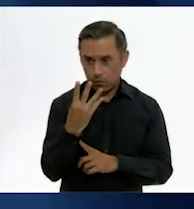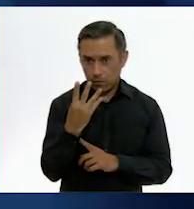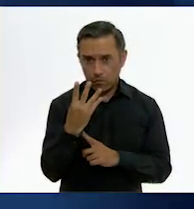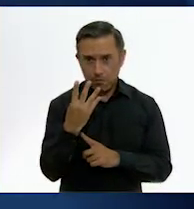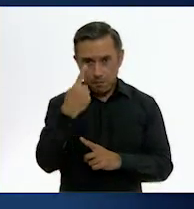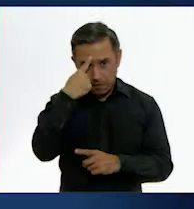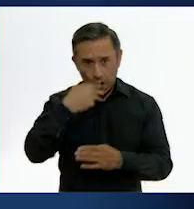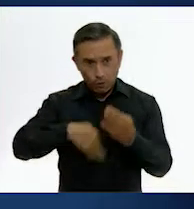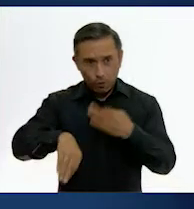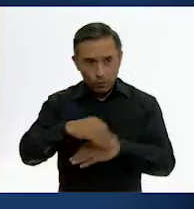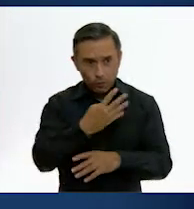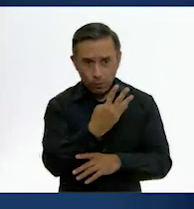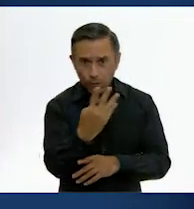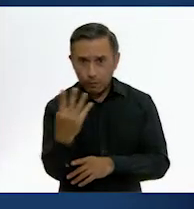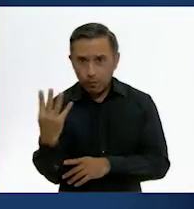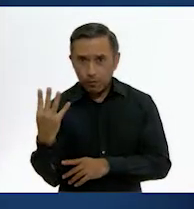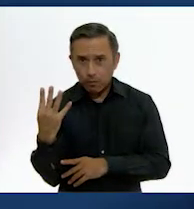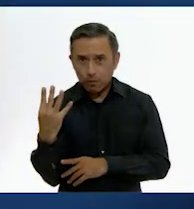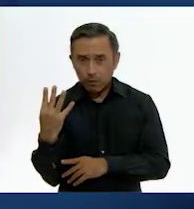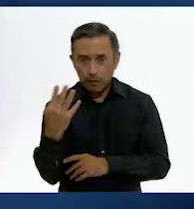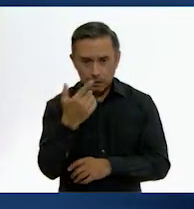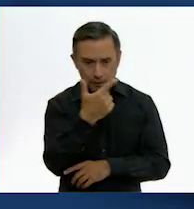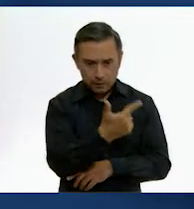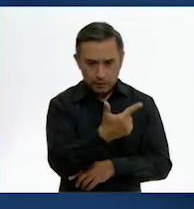son todos los sietes iguales